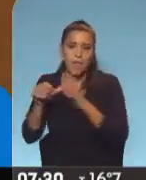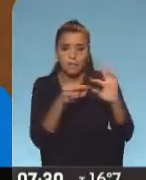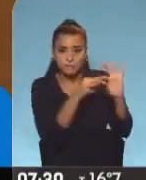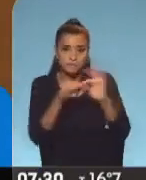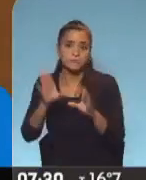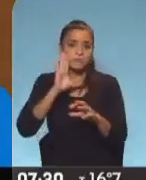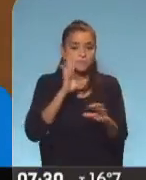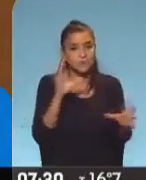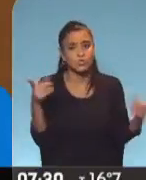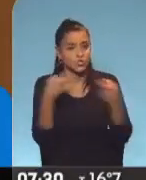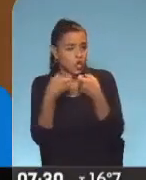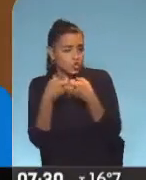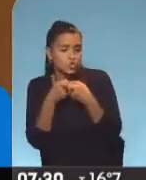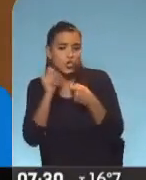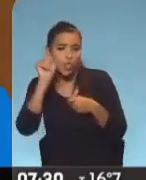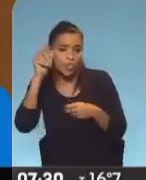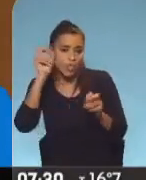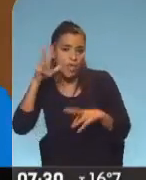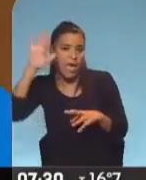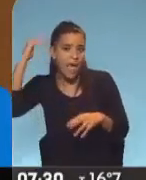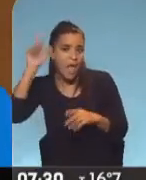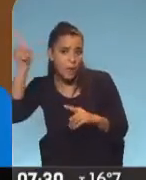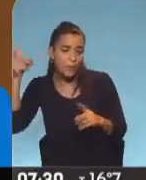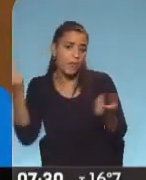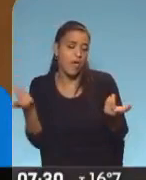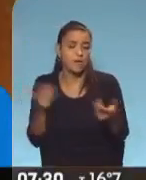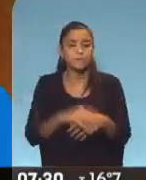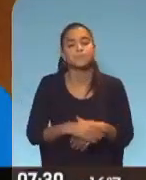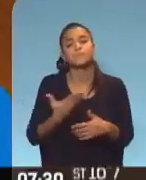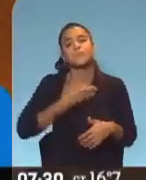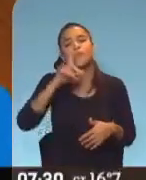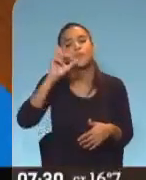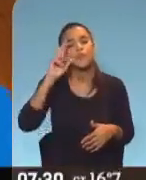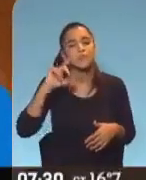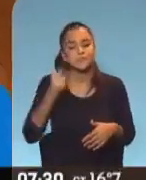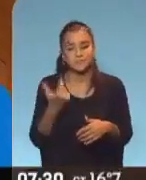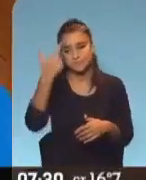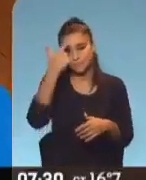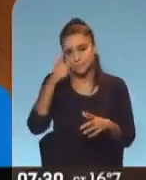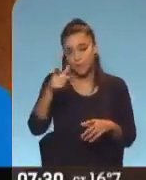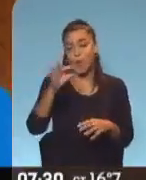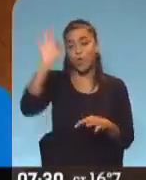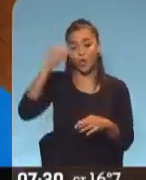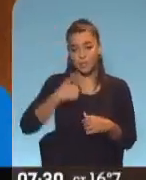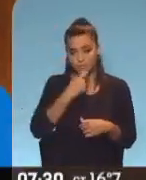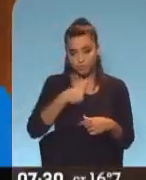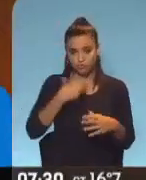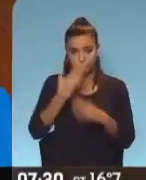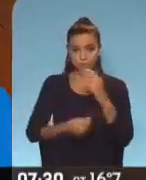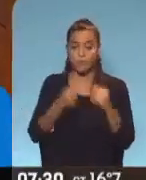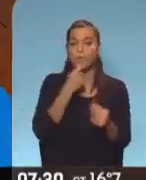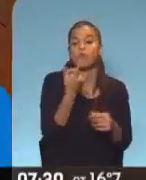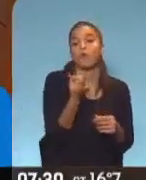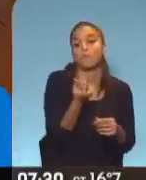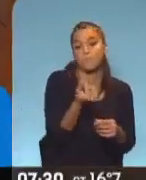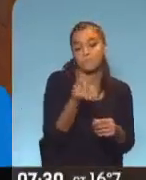Estados Unidos es un aliado estratégico de Arabia Saudita en Medio Oriente. Florencia, uno hace esta ecuación, a ver, corregime si me equivoco. Bueno, baja el precio del petróleo,